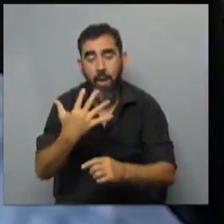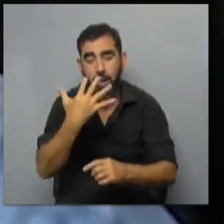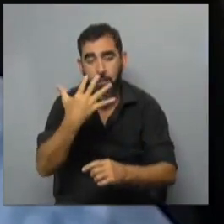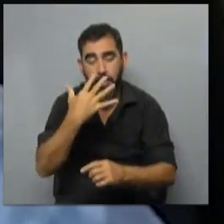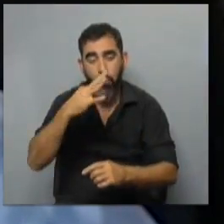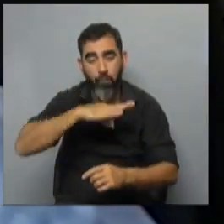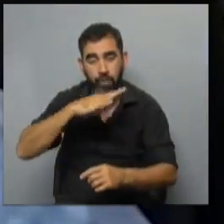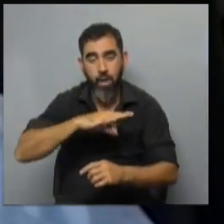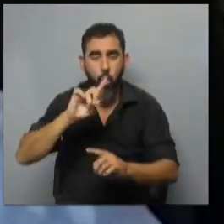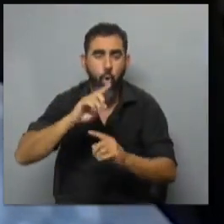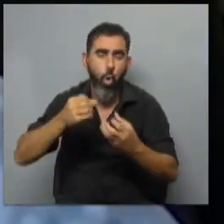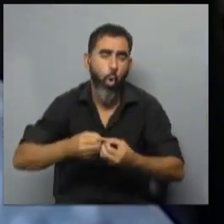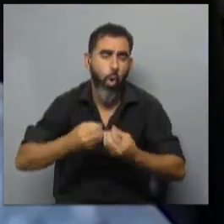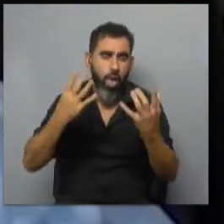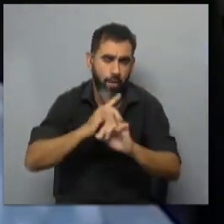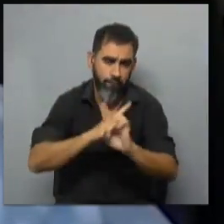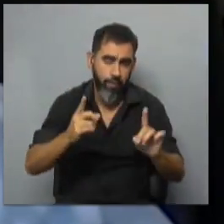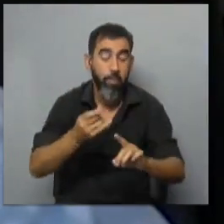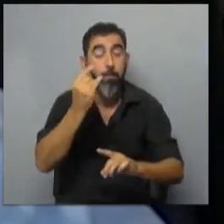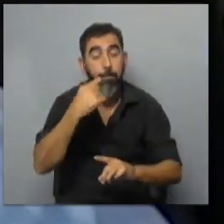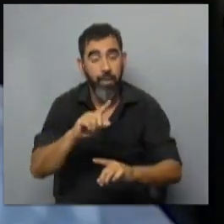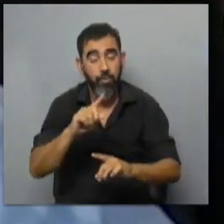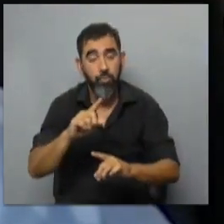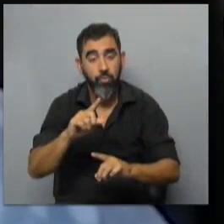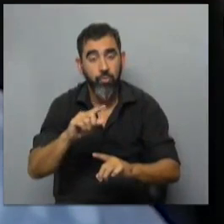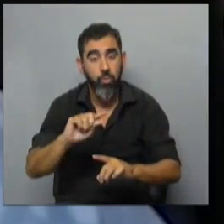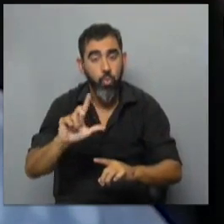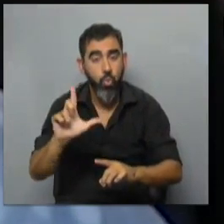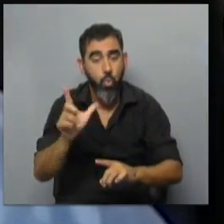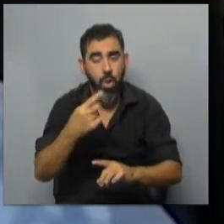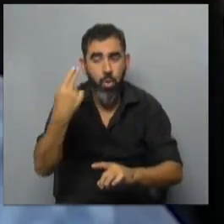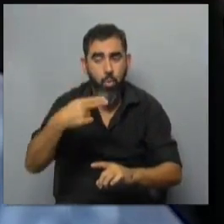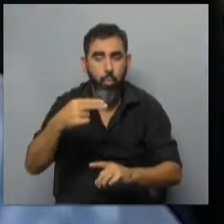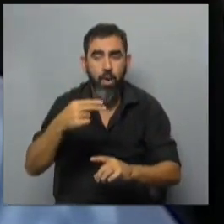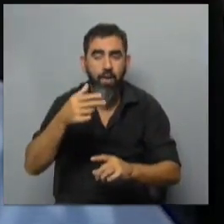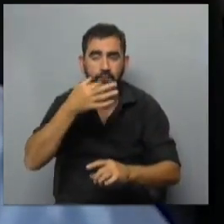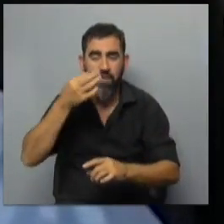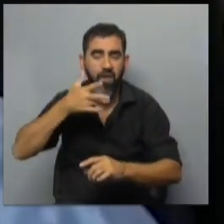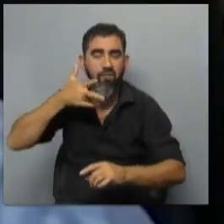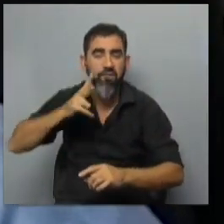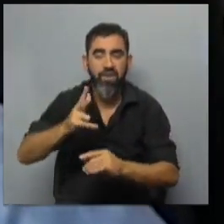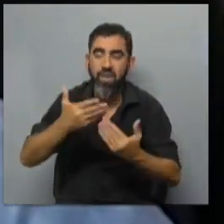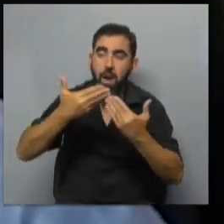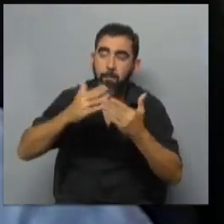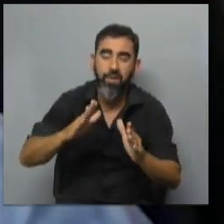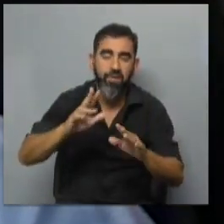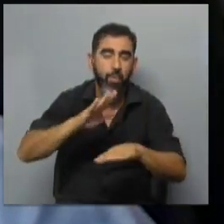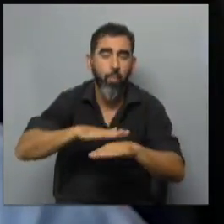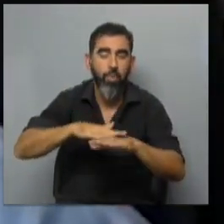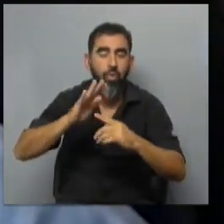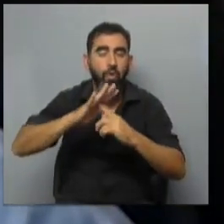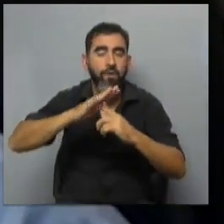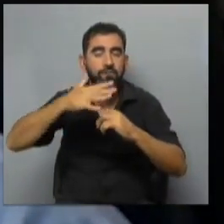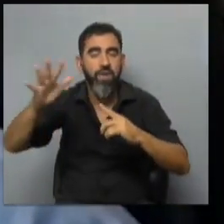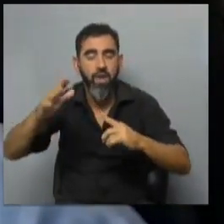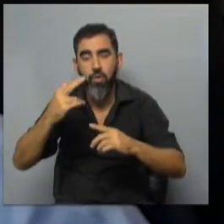particularmente grave ni severos lo que pasa es que no hay tampoco nunca una fecha de inicio de lo que se llama el invierno